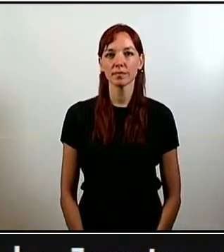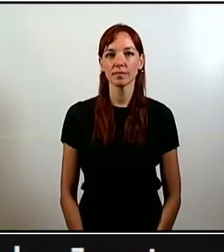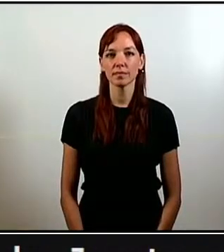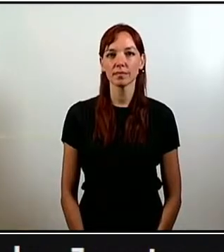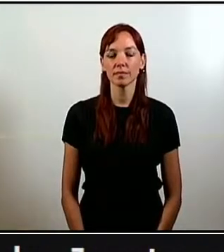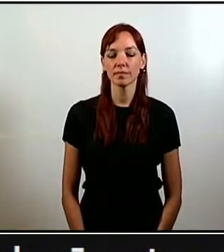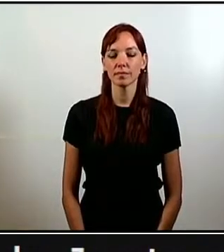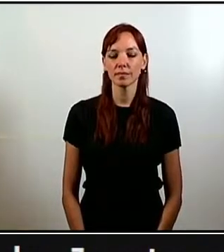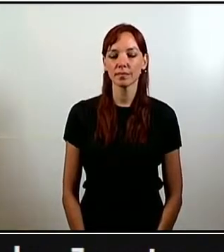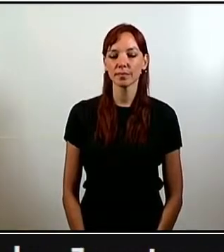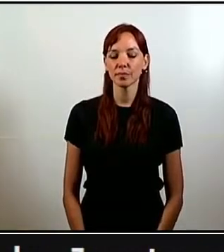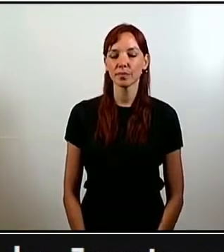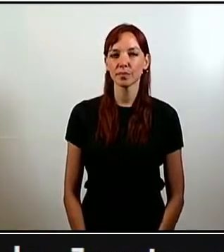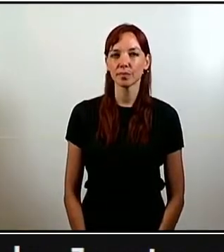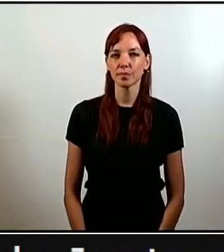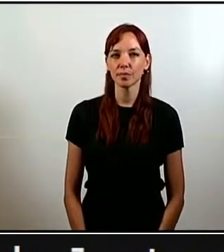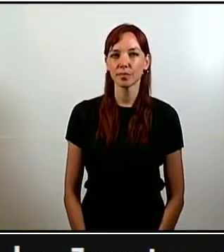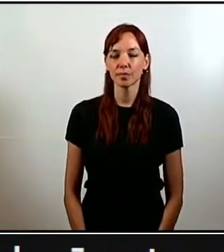Qué bien se está aquí.